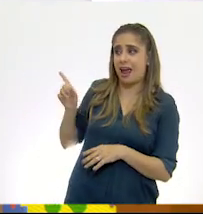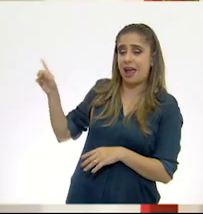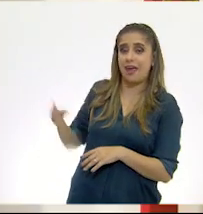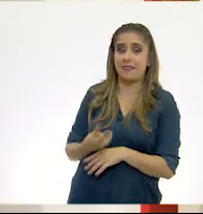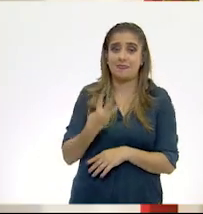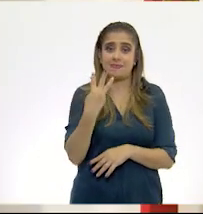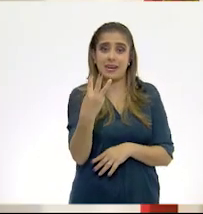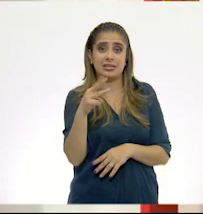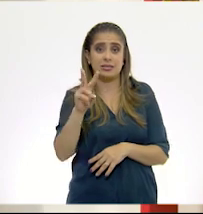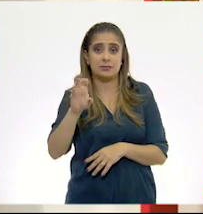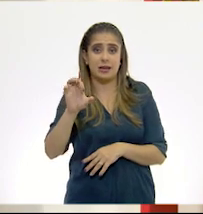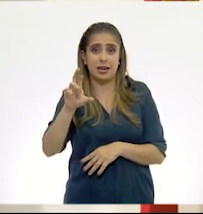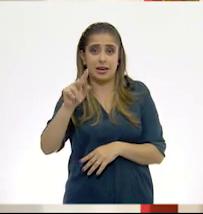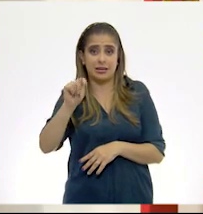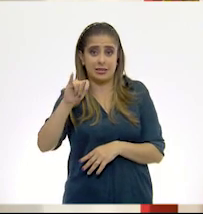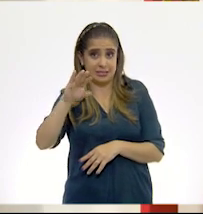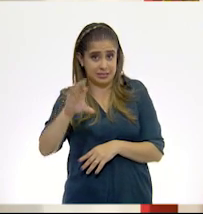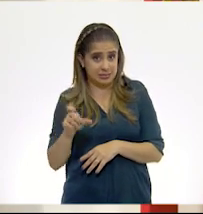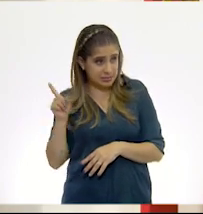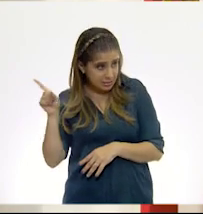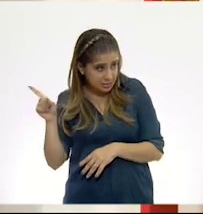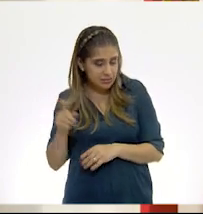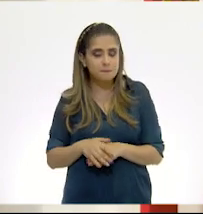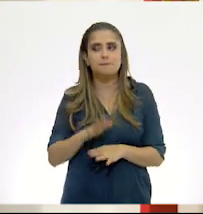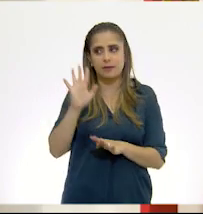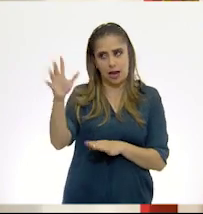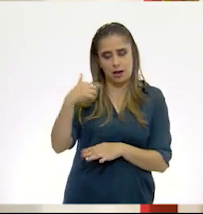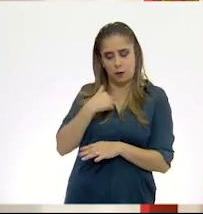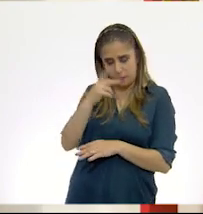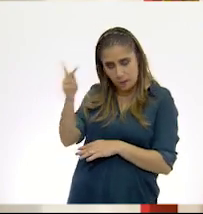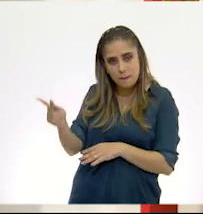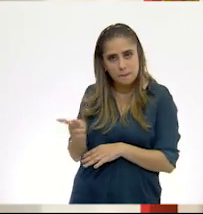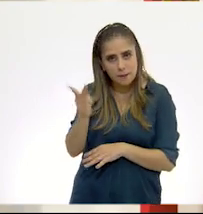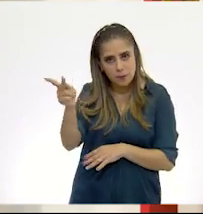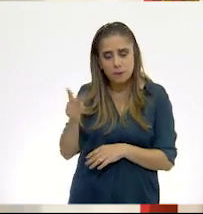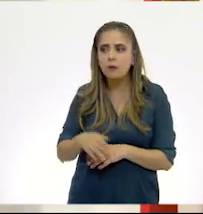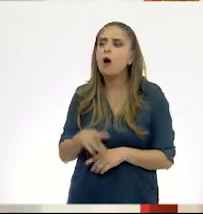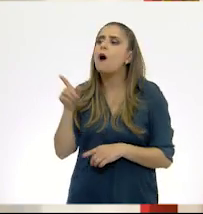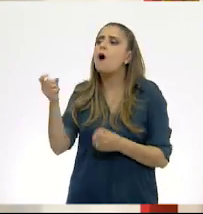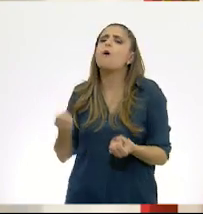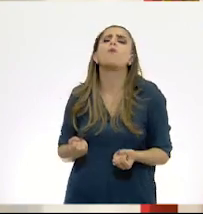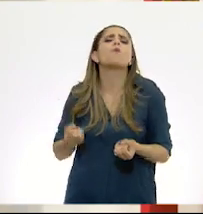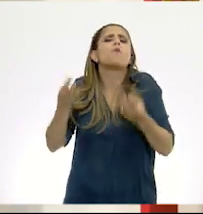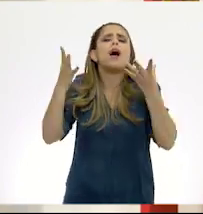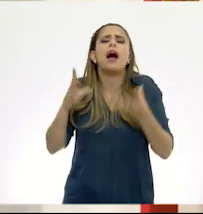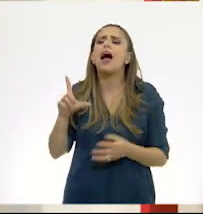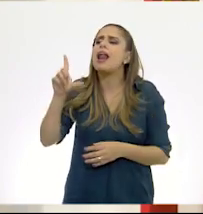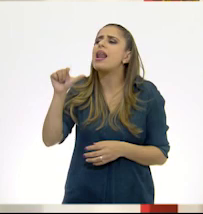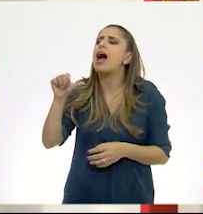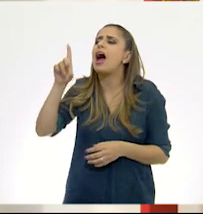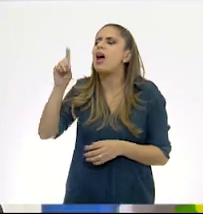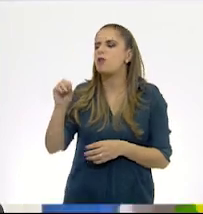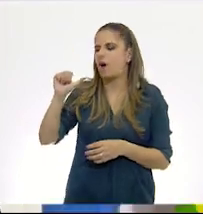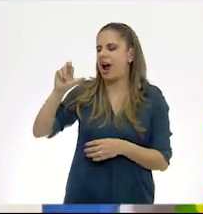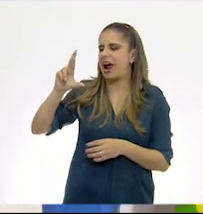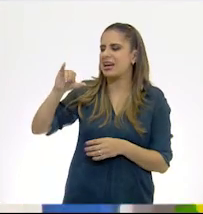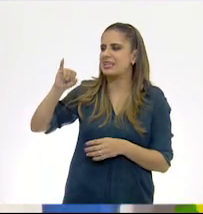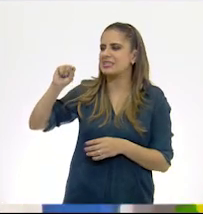vértices? Bueno, te voy a preguntar. Pon atención. ¿Cuántos lados o aristas tiene el